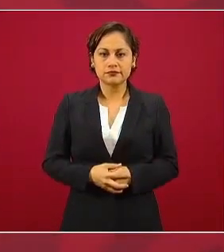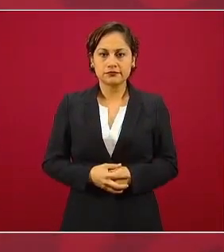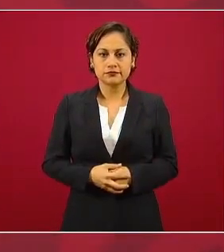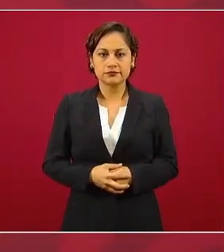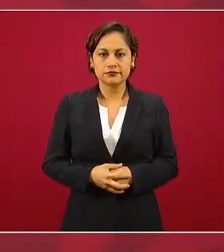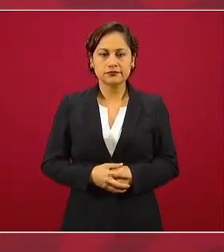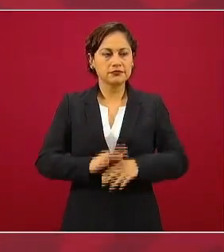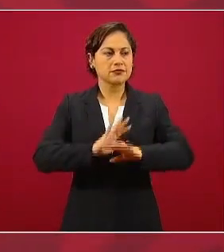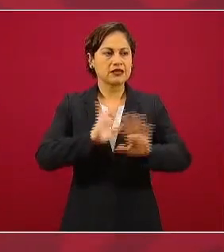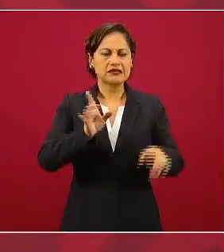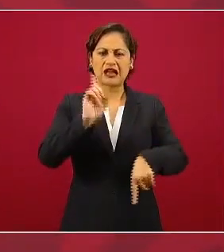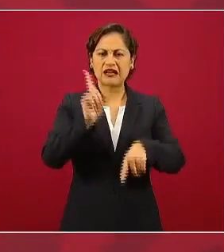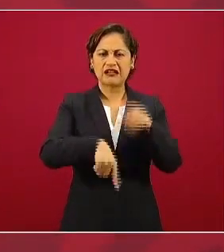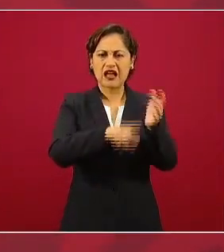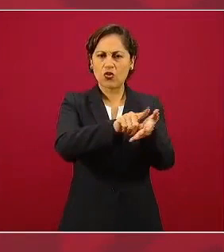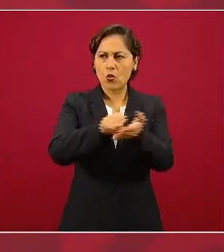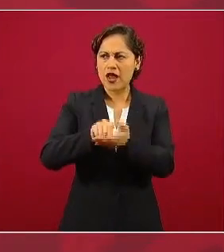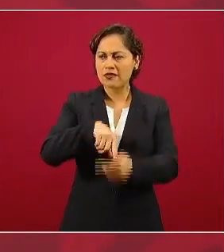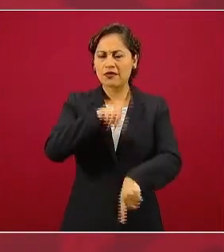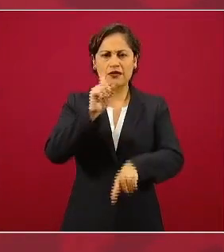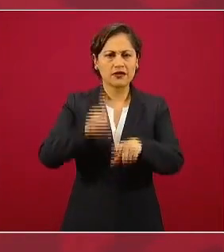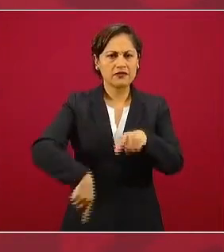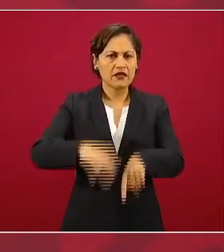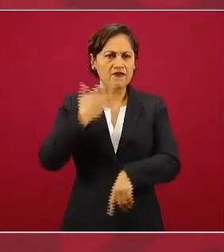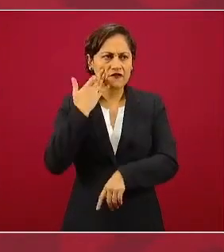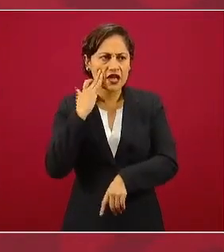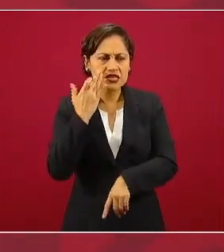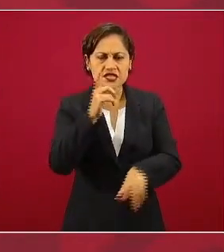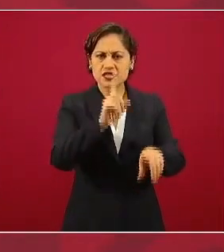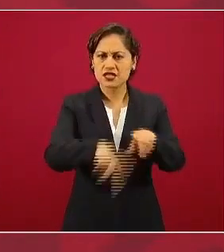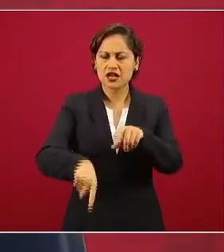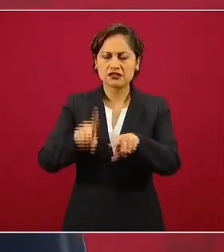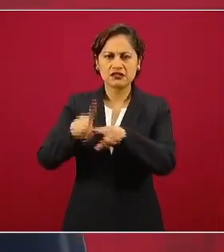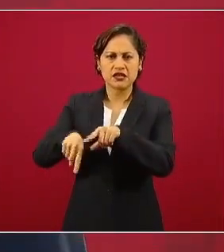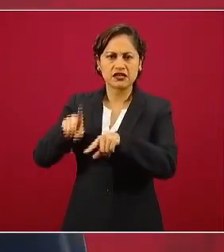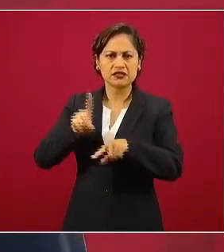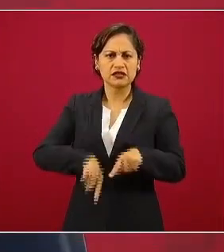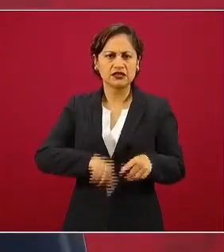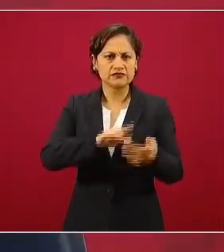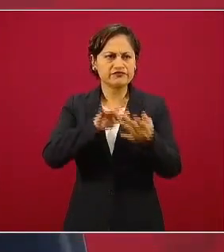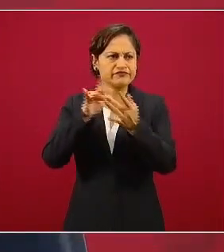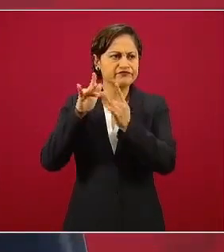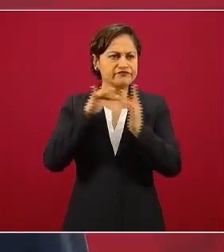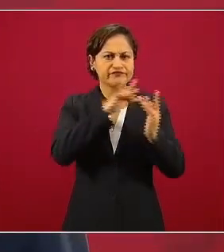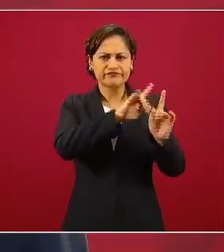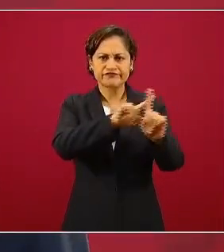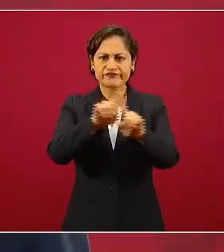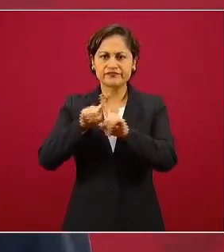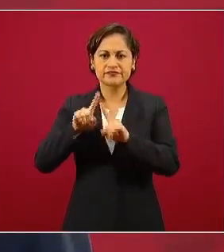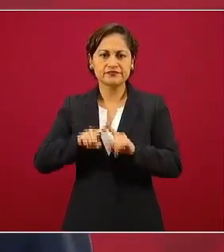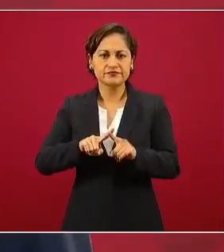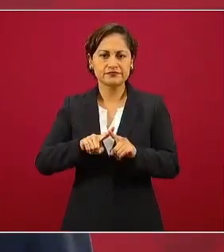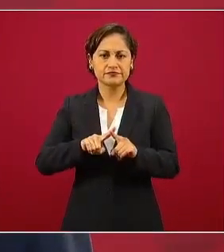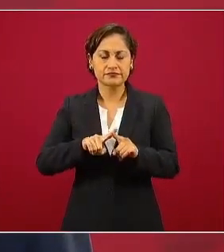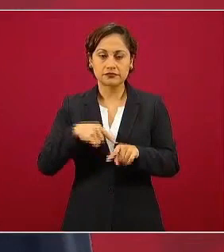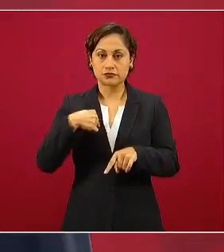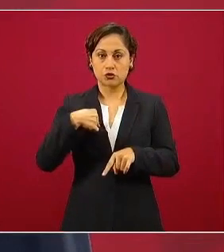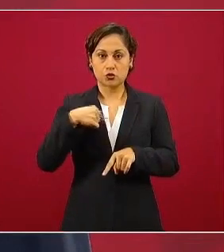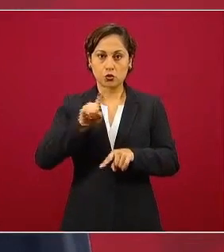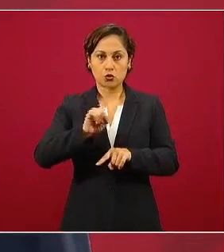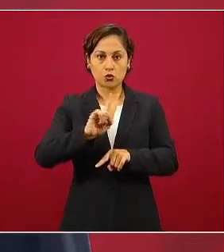tener Twitter, no quiero tener Face. No, no, no, no, no, no.